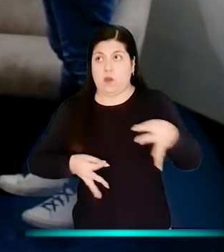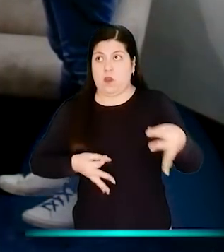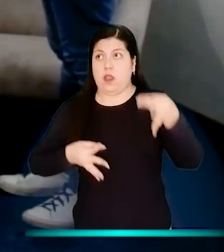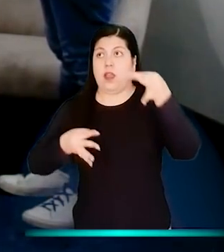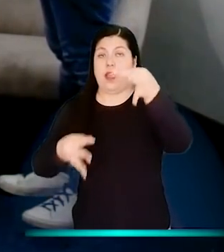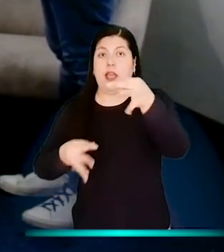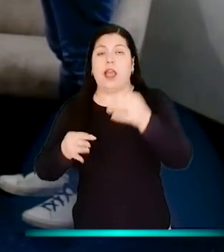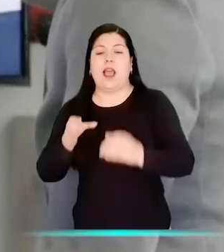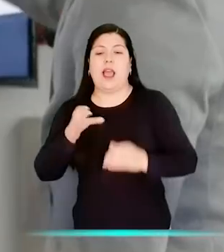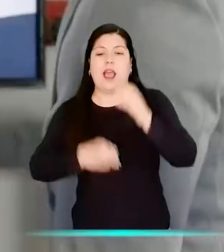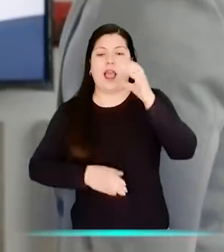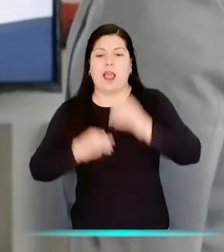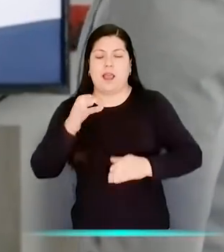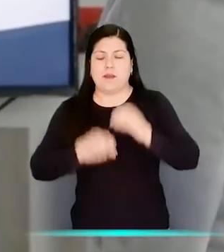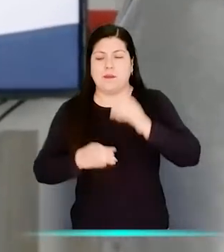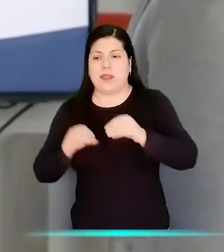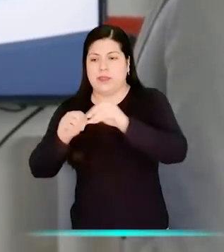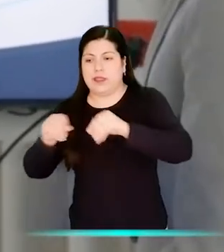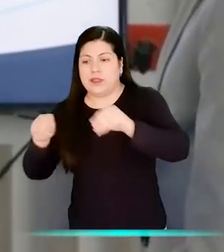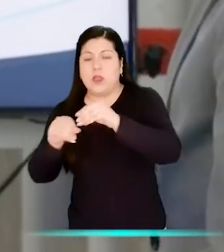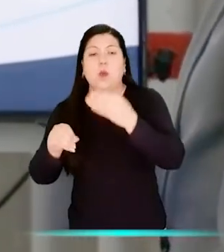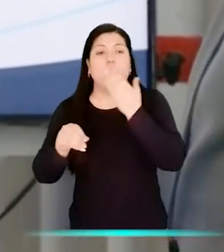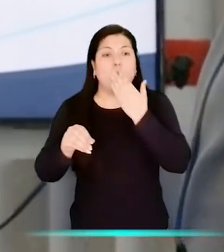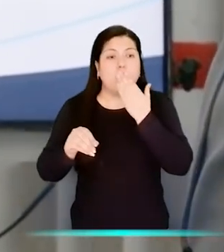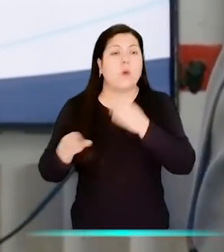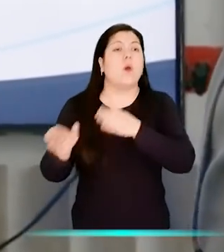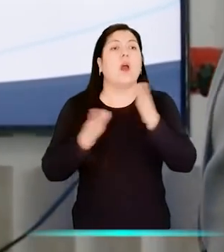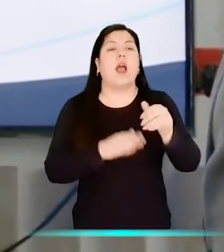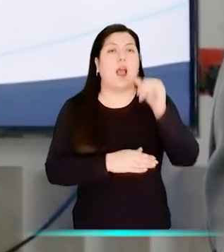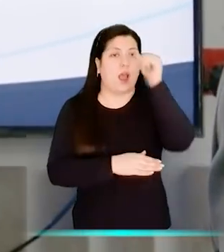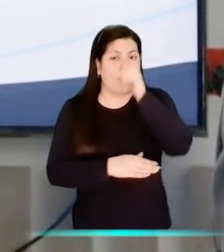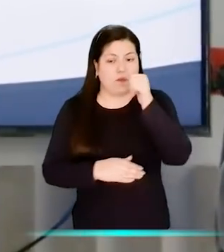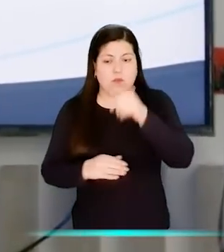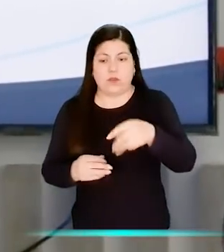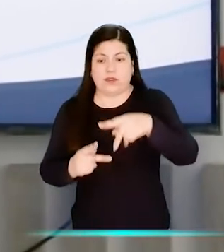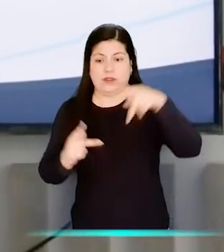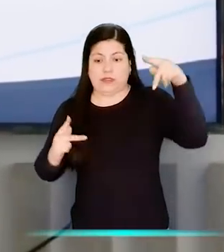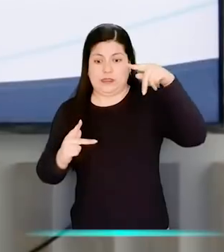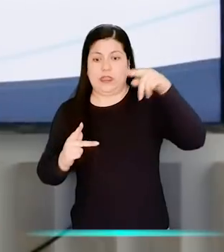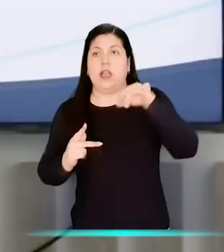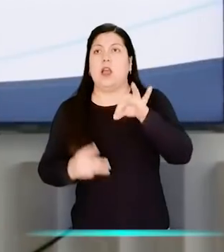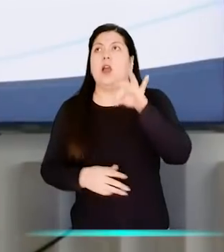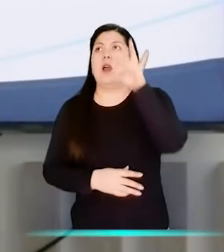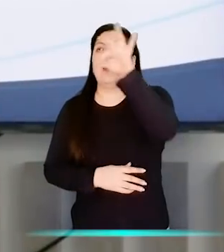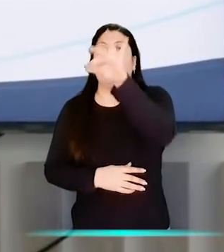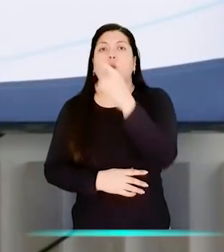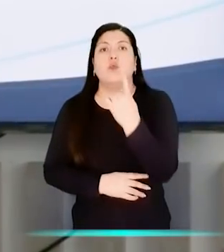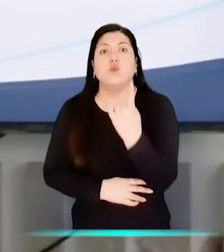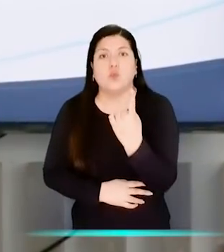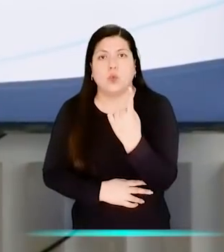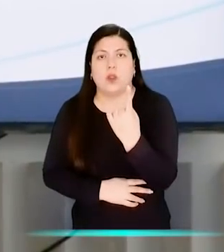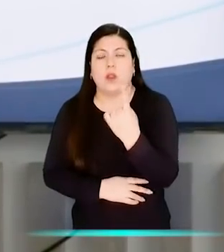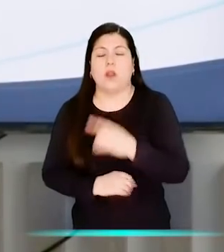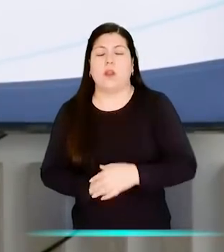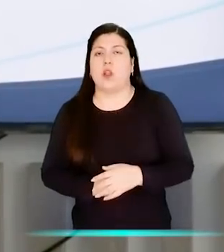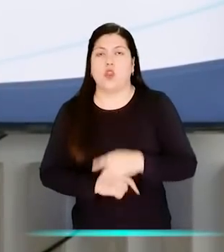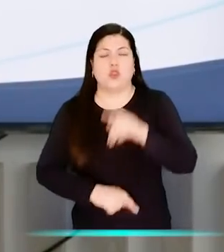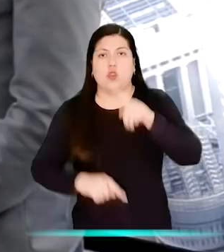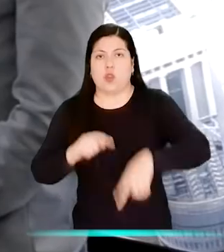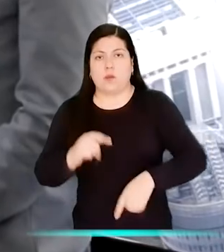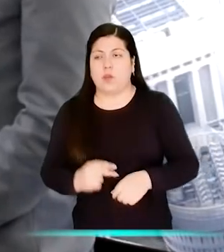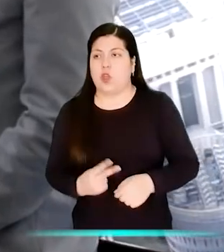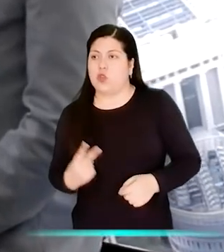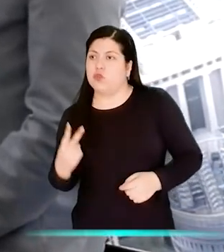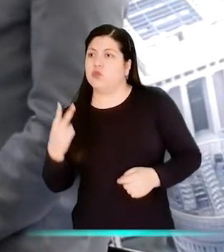el jurado de votación para Cámara Territorial, Cámara Indígena o Cámara de Afro. Es solamente una tarjeta electoral,